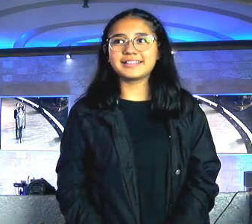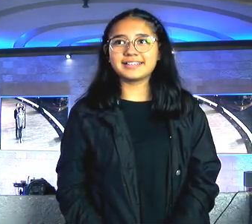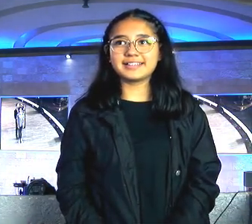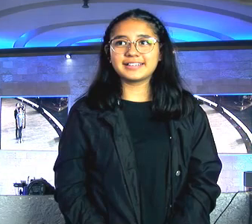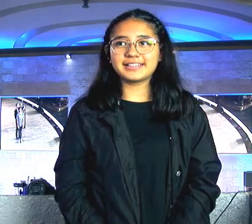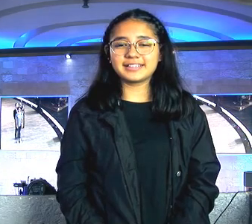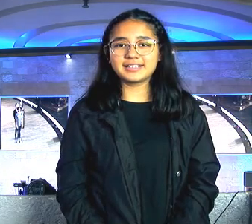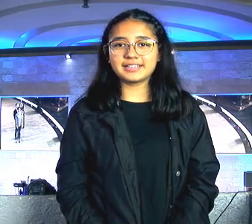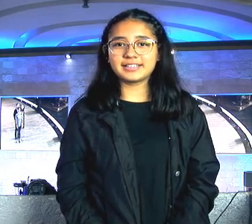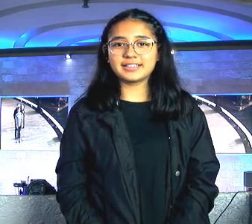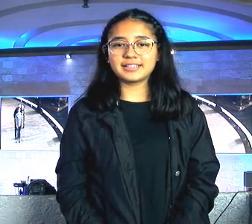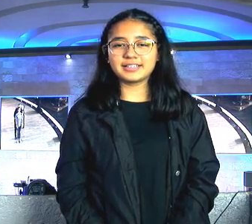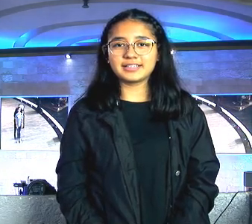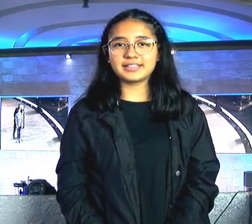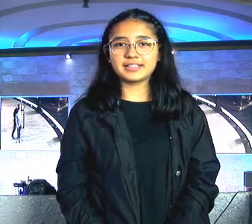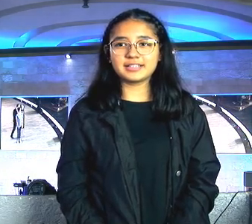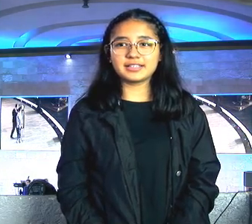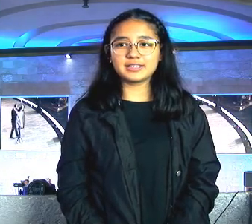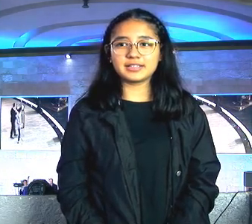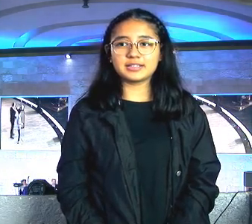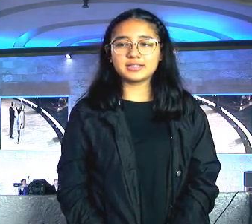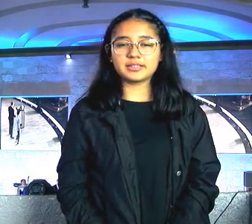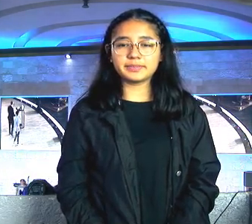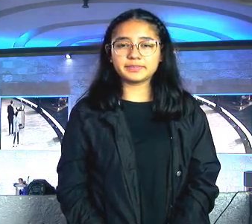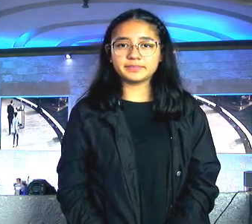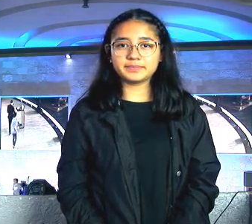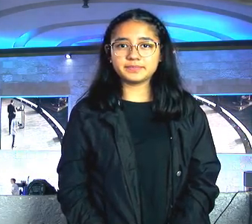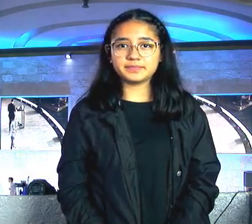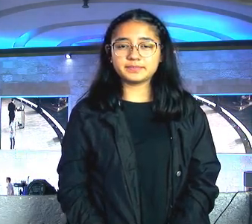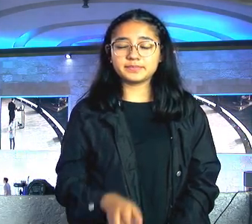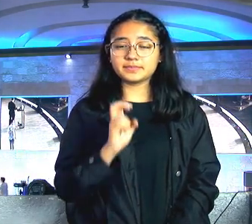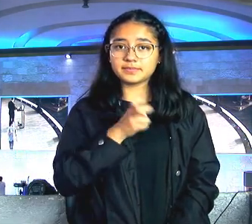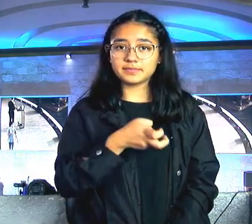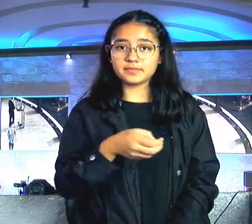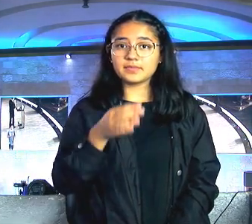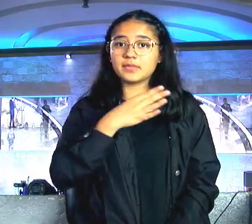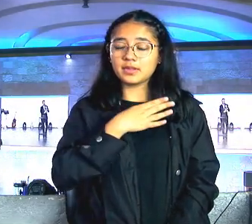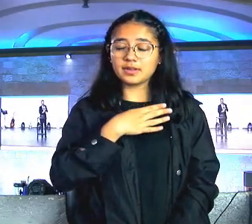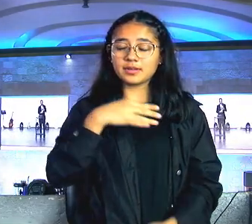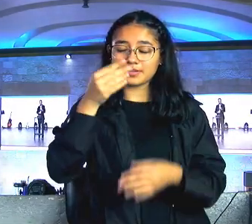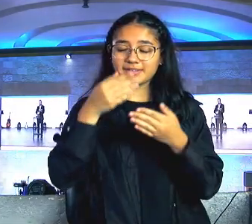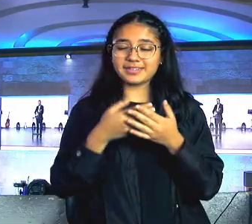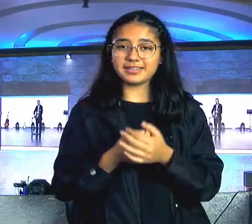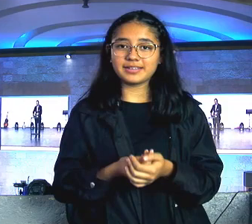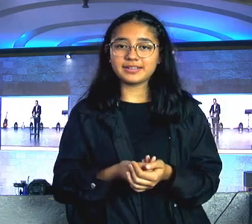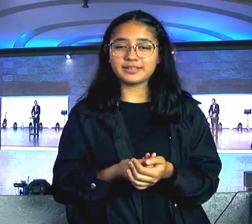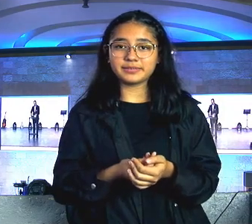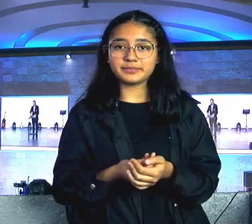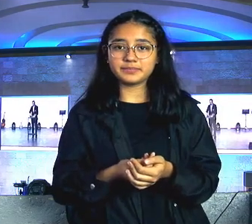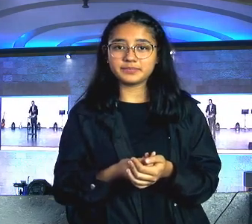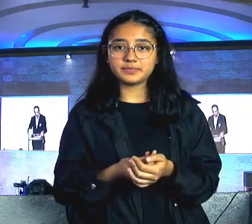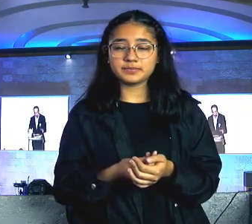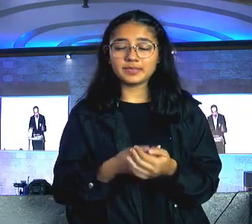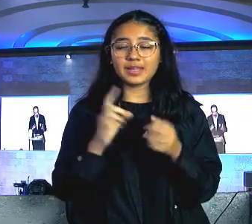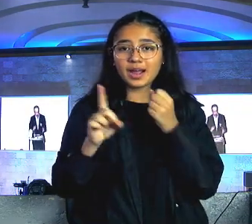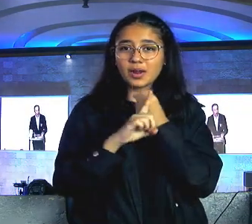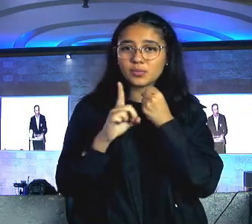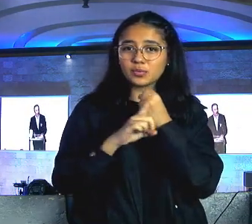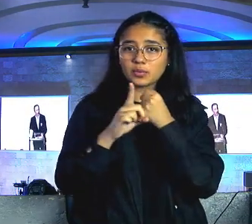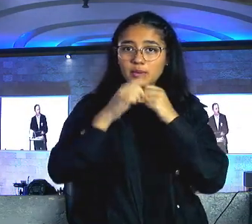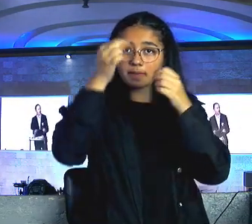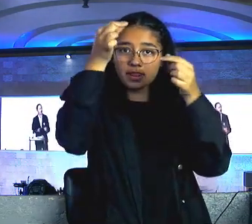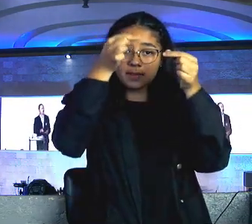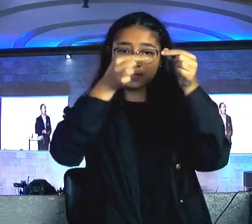Emiliano, derechito. Gracias, Emiliano. Emiliano es un buen modelo. Ahora, el problema de la